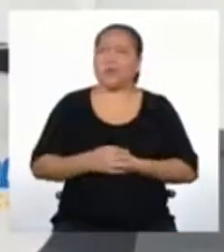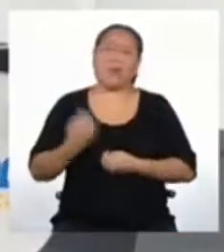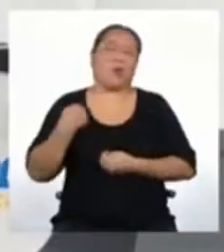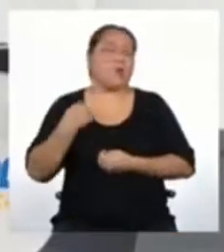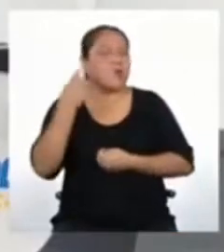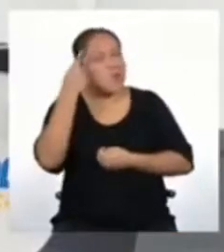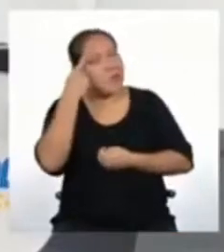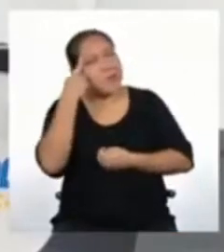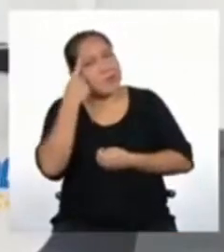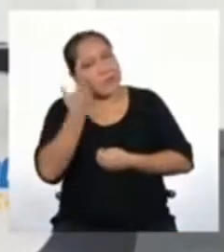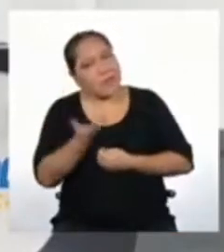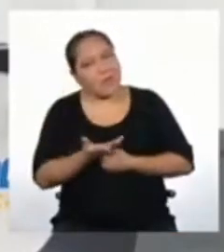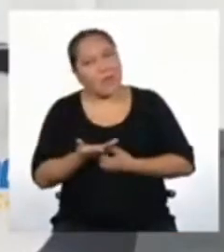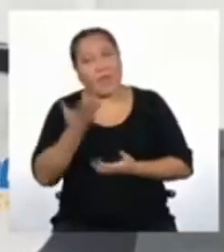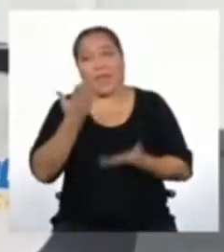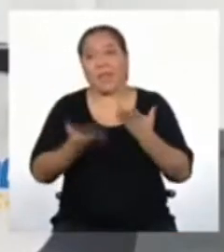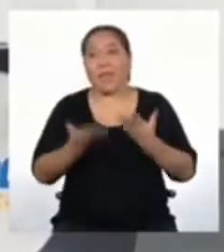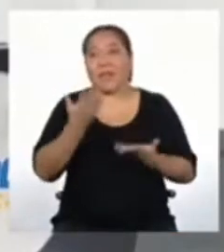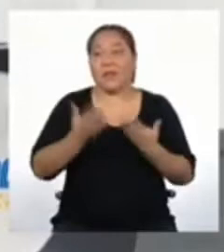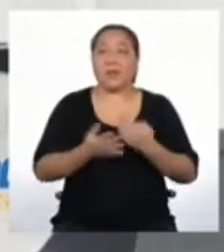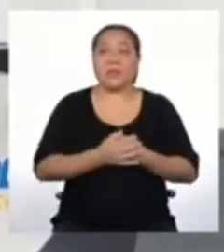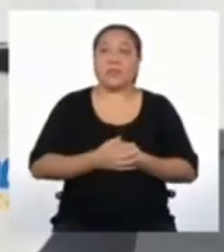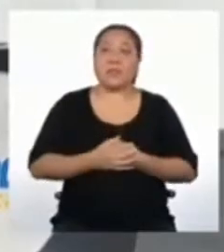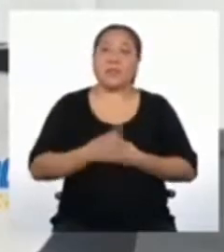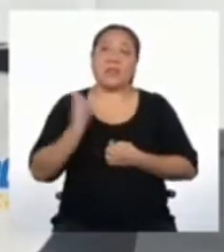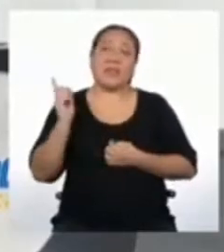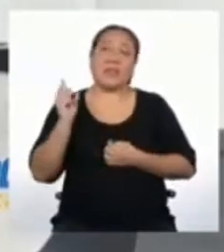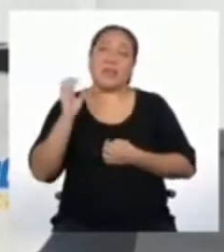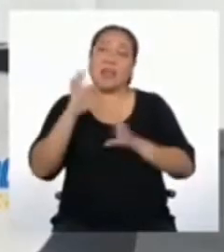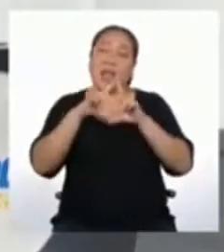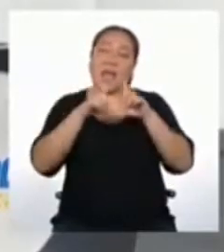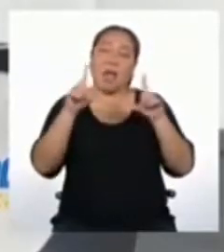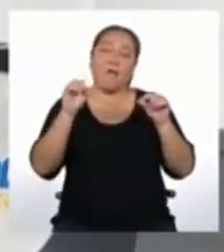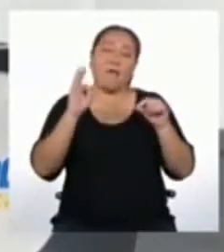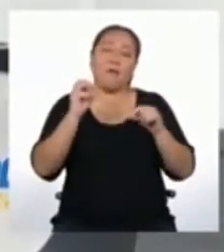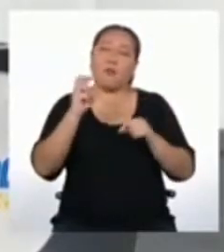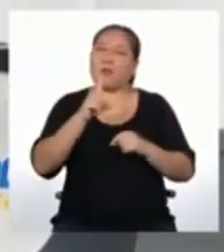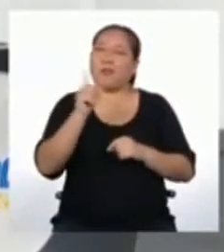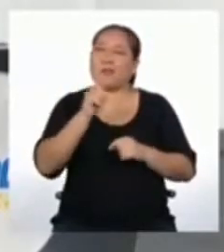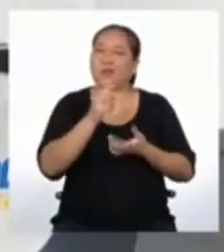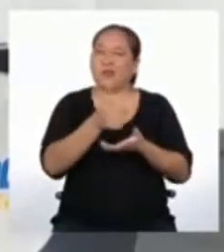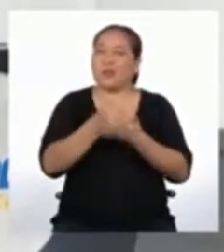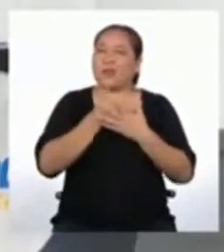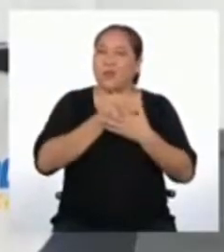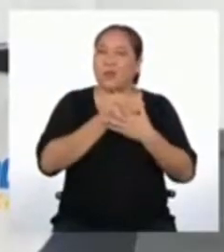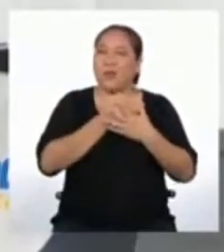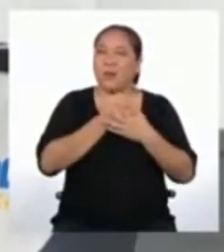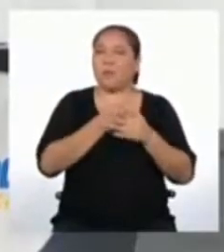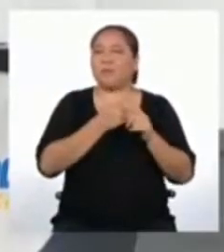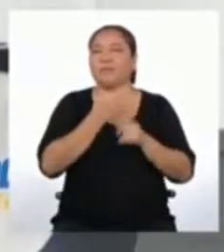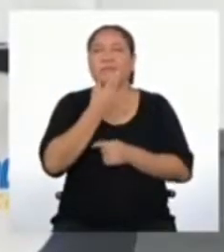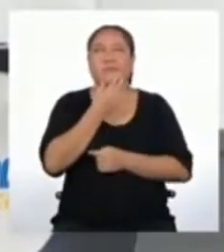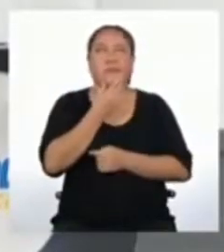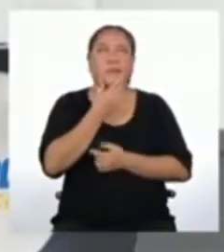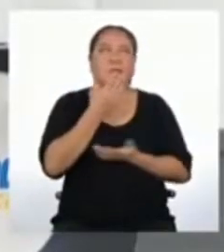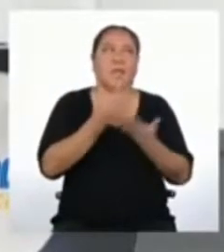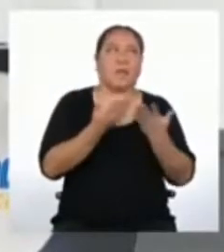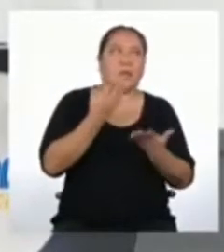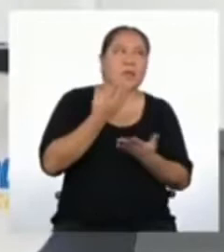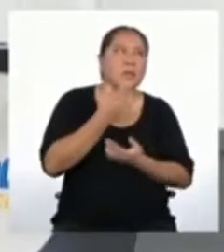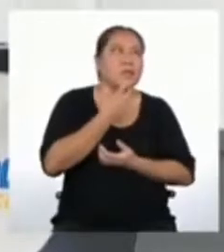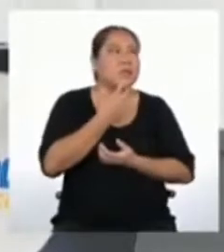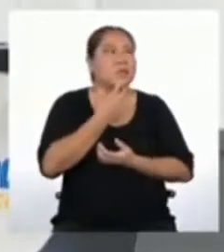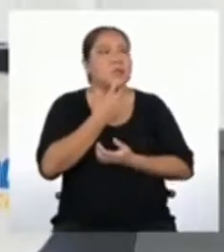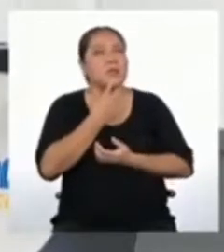estoy pensando es que, tal vez, la fórmula anterior no sea muy útil para calcular esto. Podríamos,